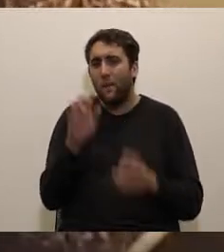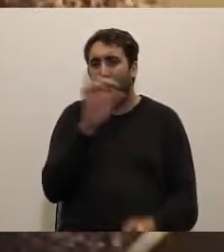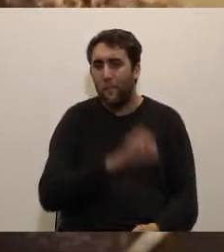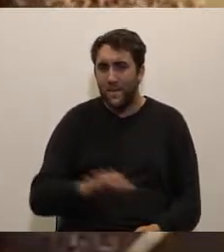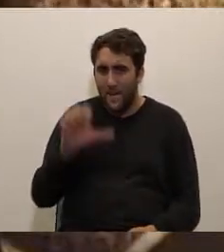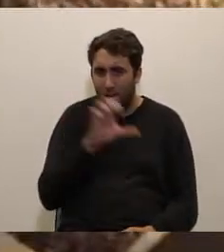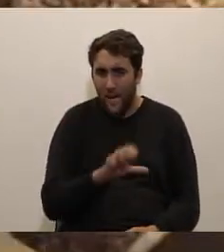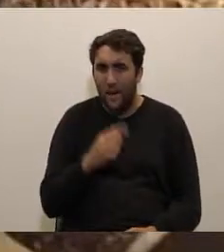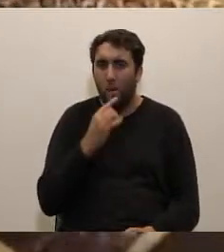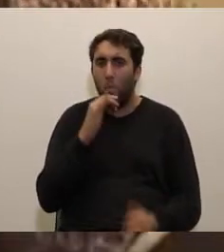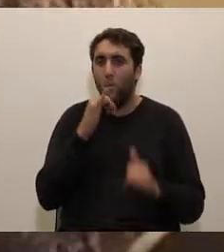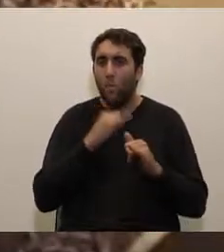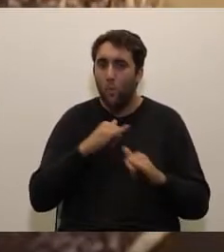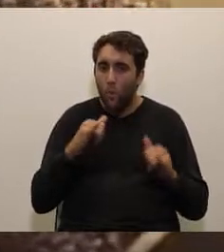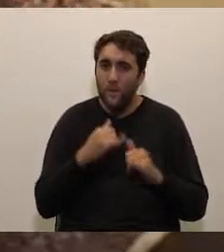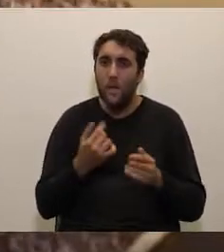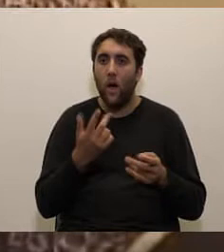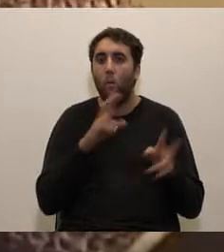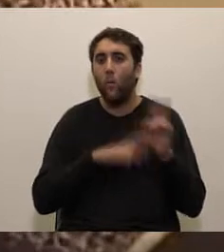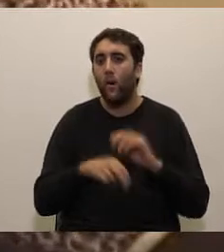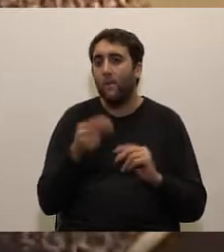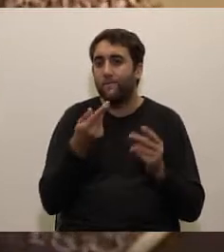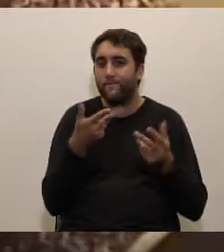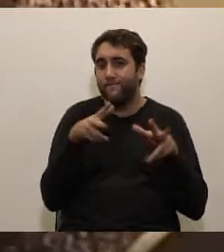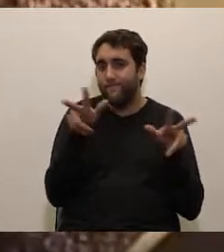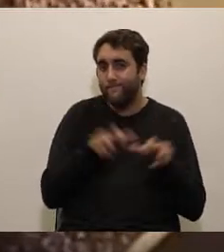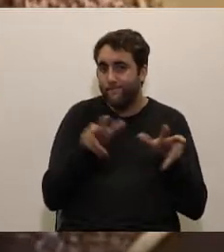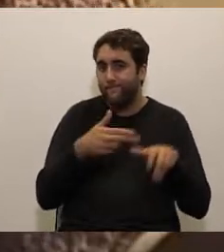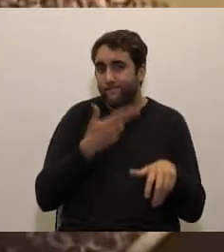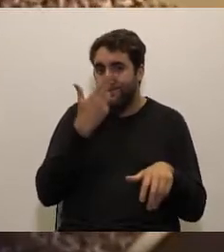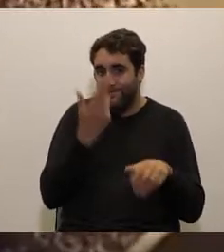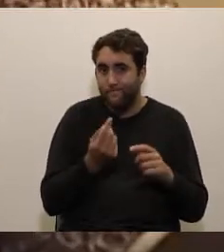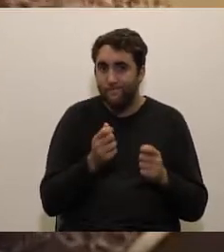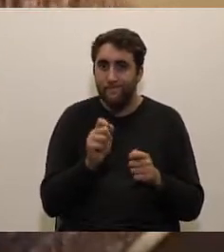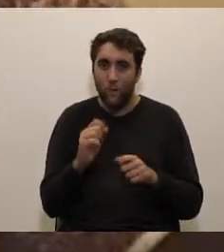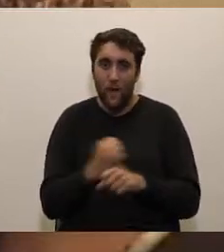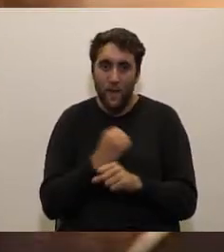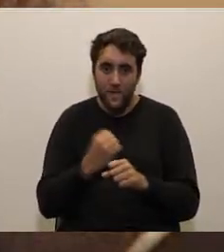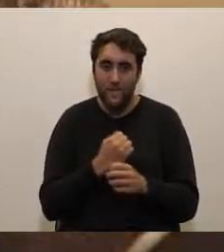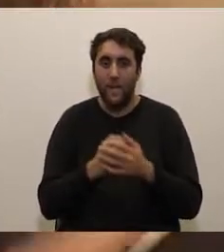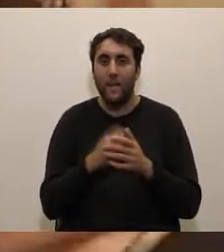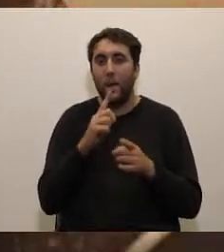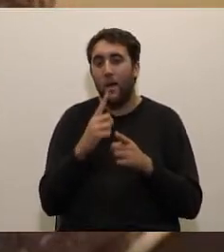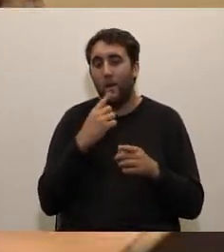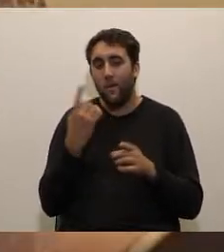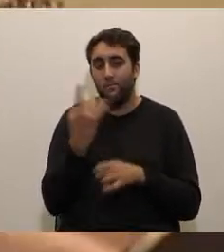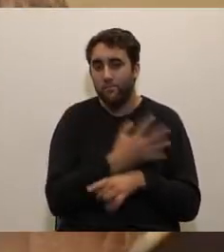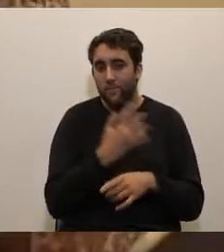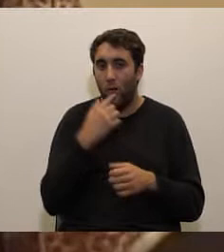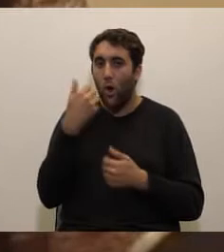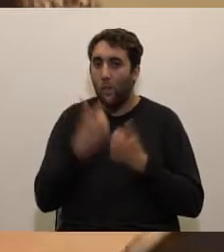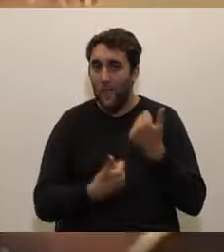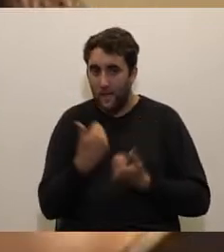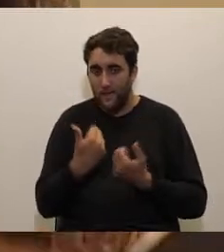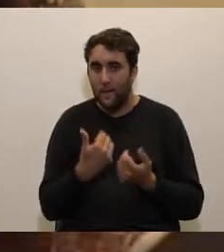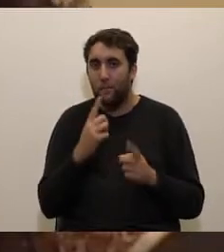empresariales, de generación de ganancias y de eliminación de la competencia, antes